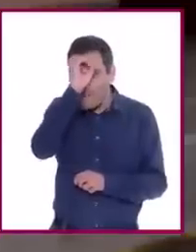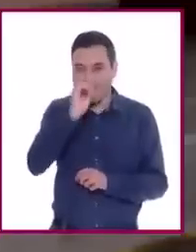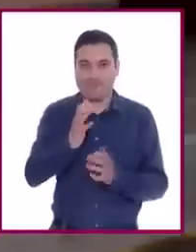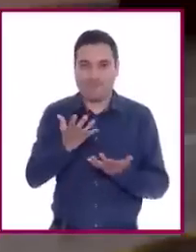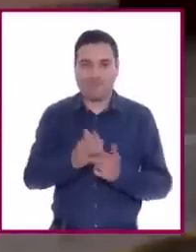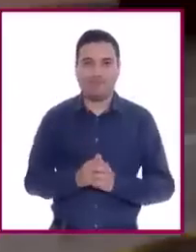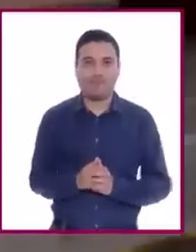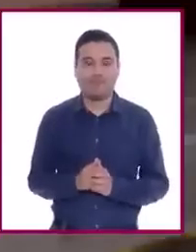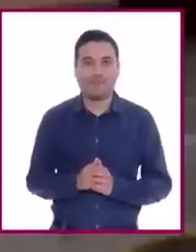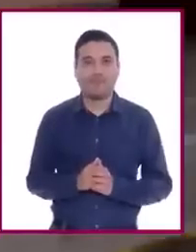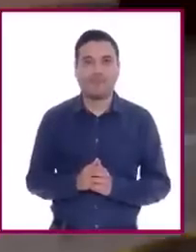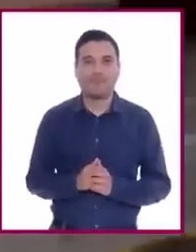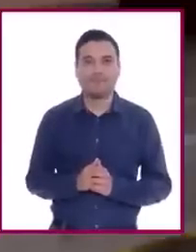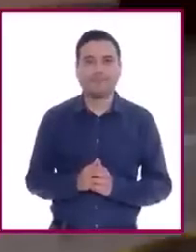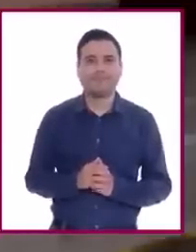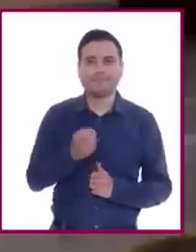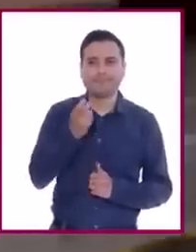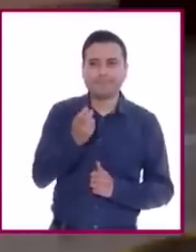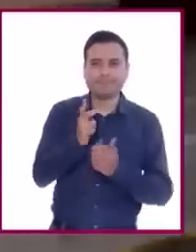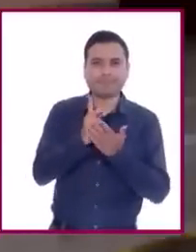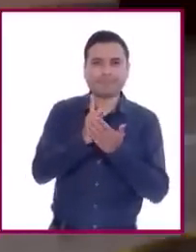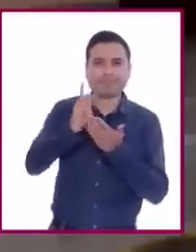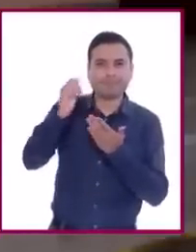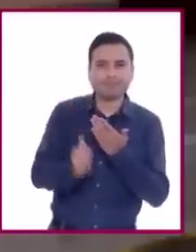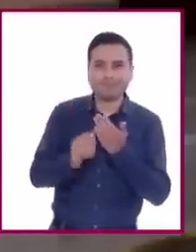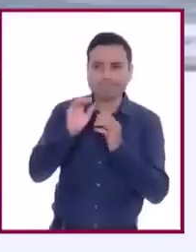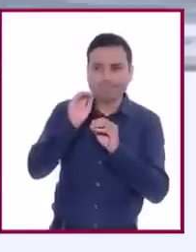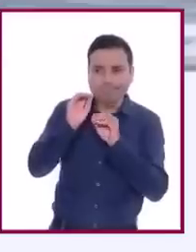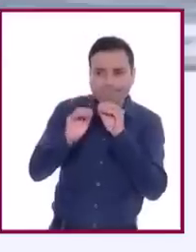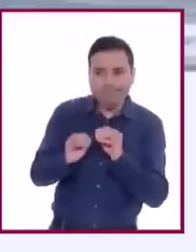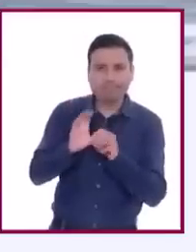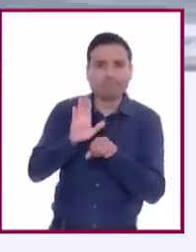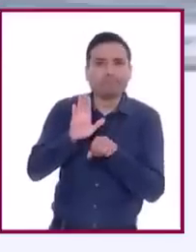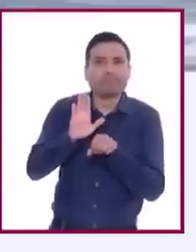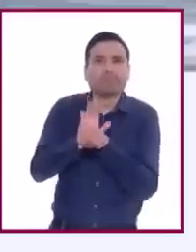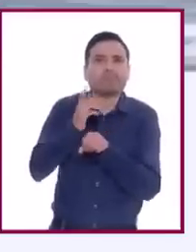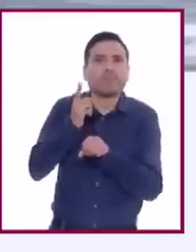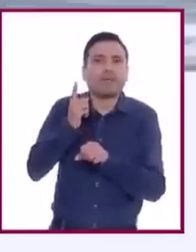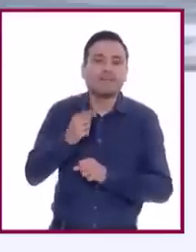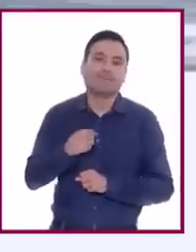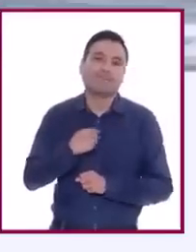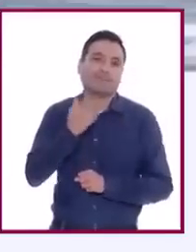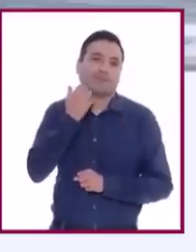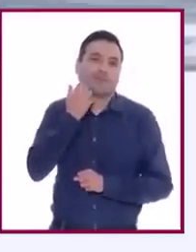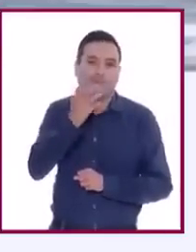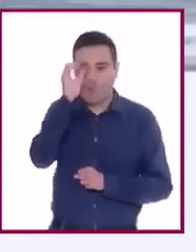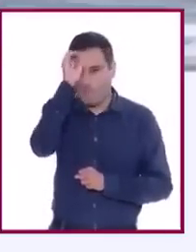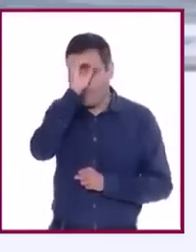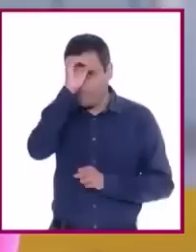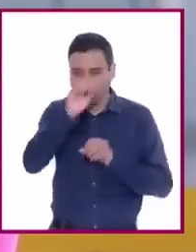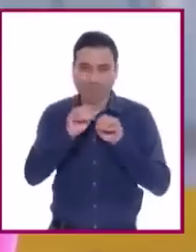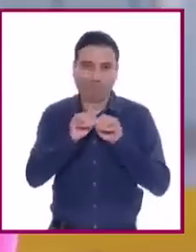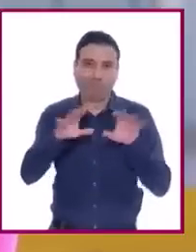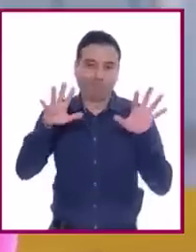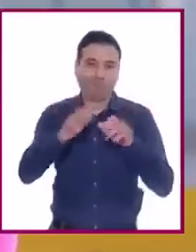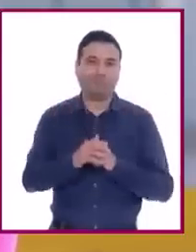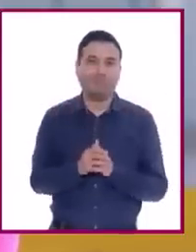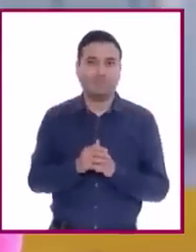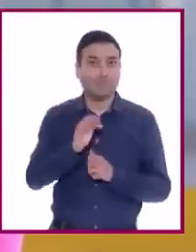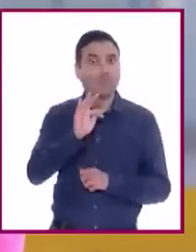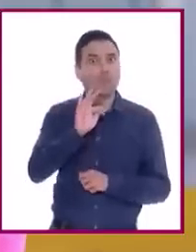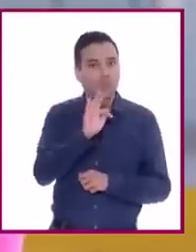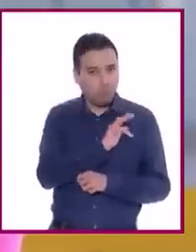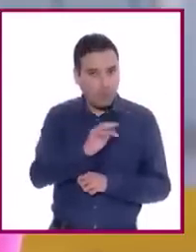para mí de crear este proyecto fue la divulgación de esta tradición compañeros toca plantear otras actividades que puedan